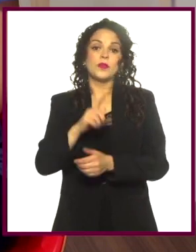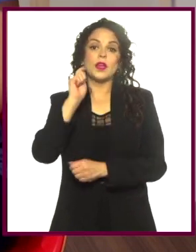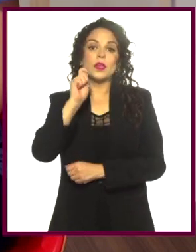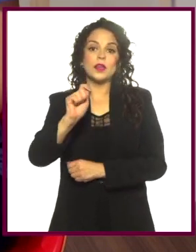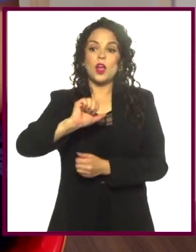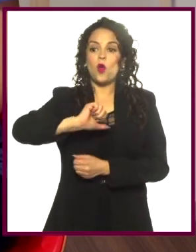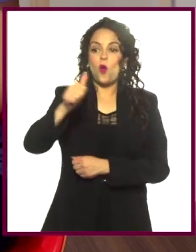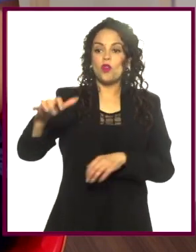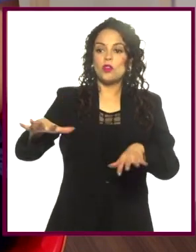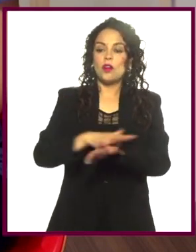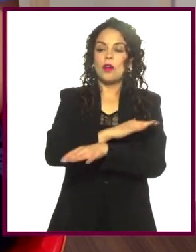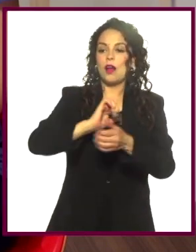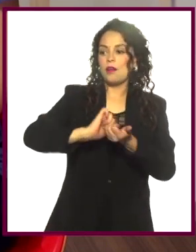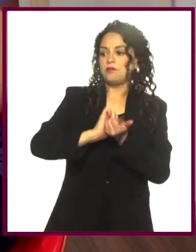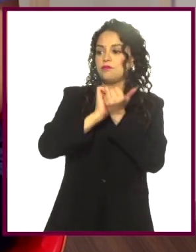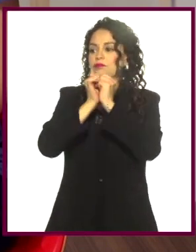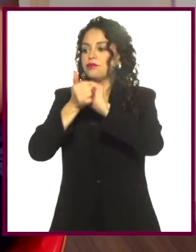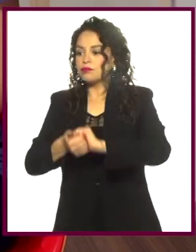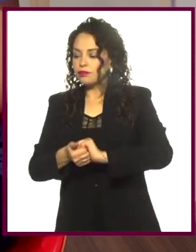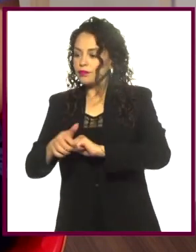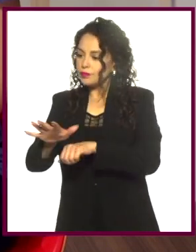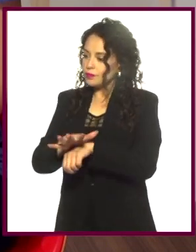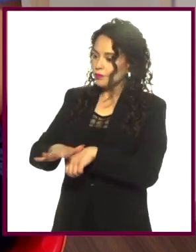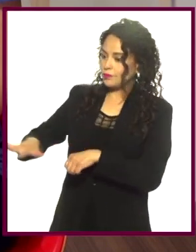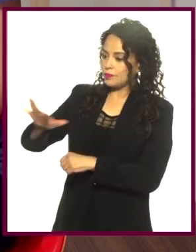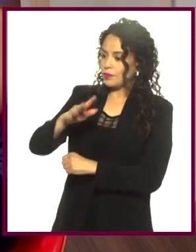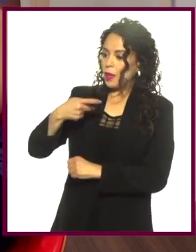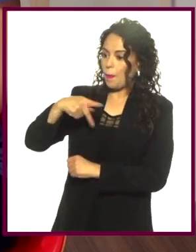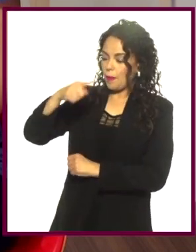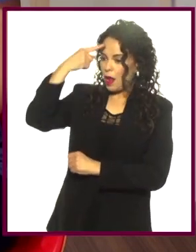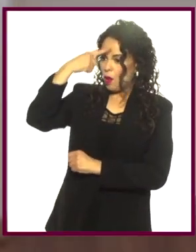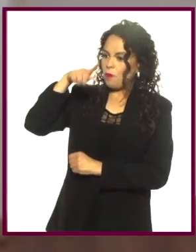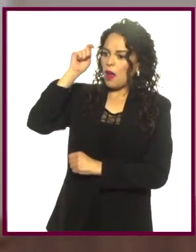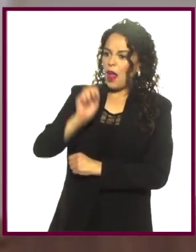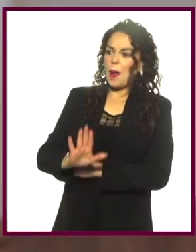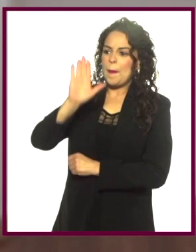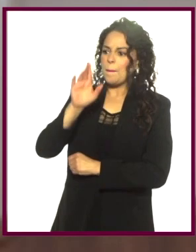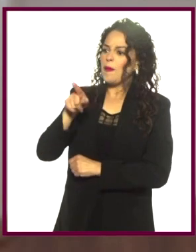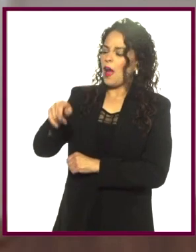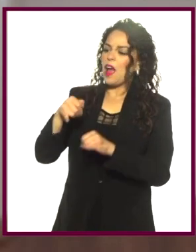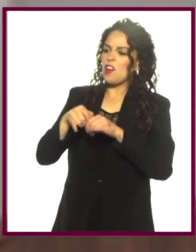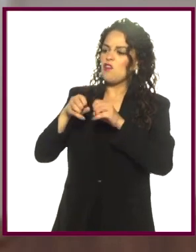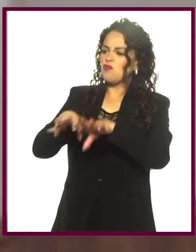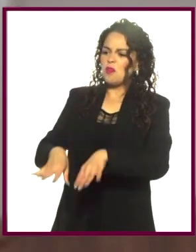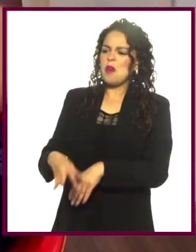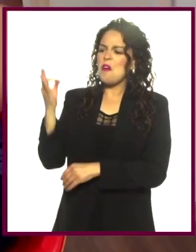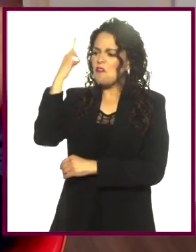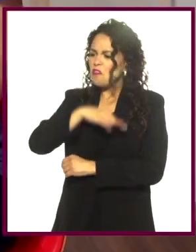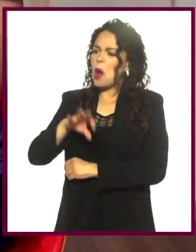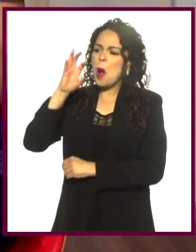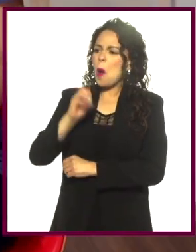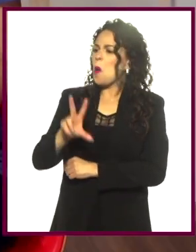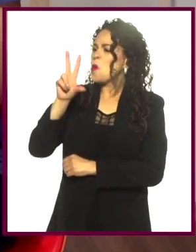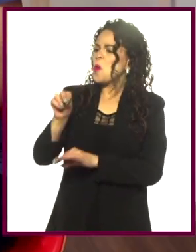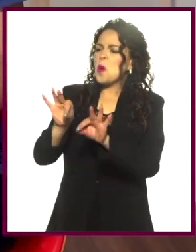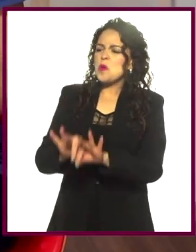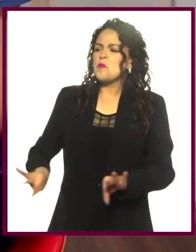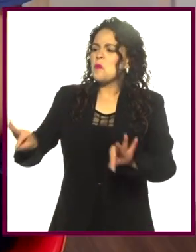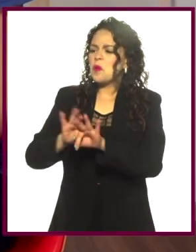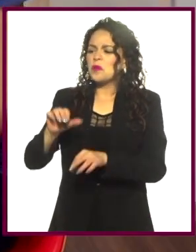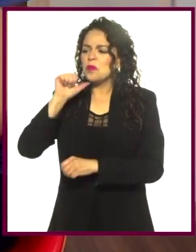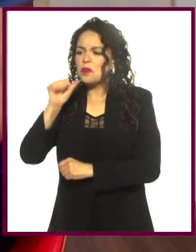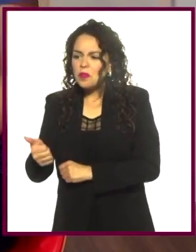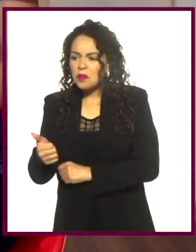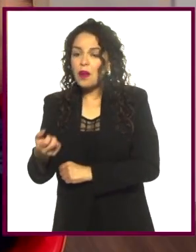críticas de estos medios menos convencionales, pero para desacreditarlos y dejarlos como información sin importancia. Y el quinto y